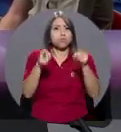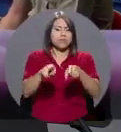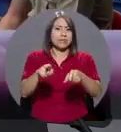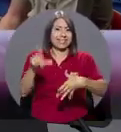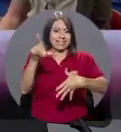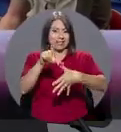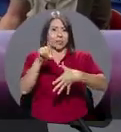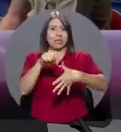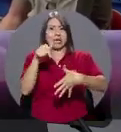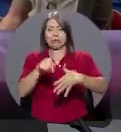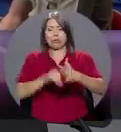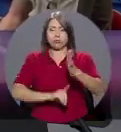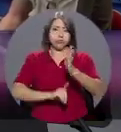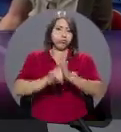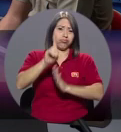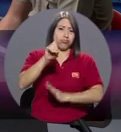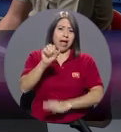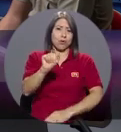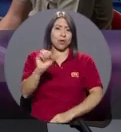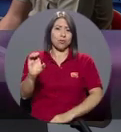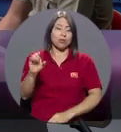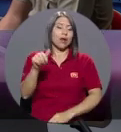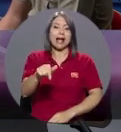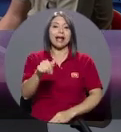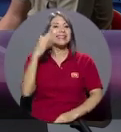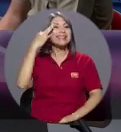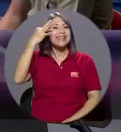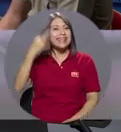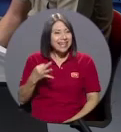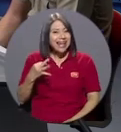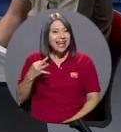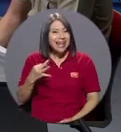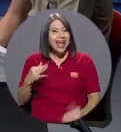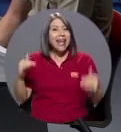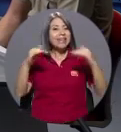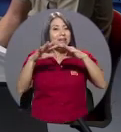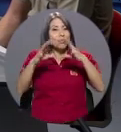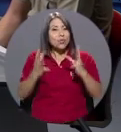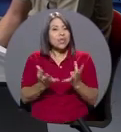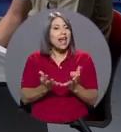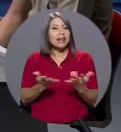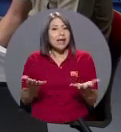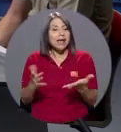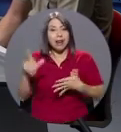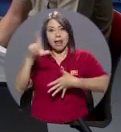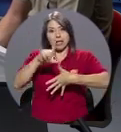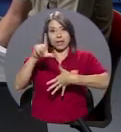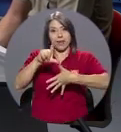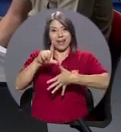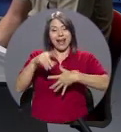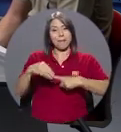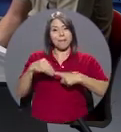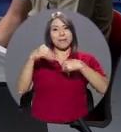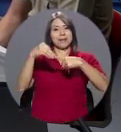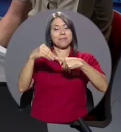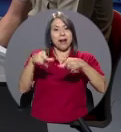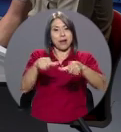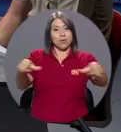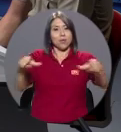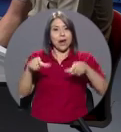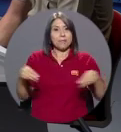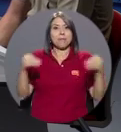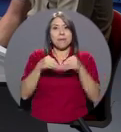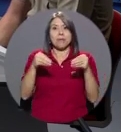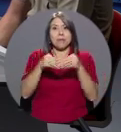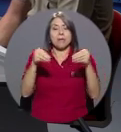desarrollo de la acuicultura en Latinoamérica es grandísimo, y se cree a nivel mundial que Latinoamérica es una de las principales regiones donde se va a